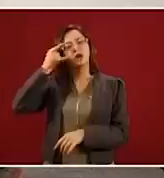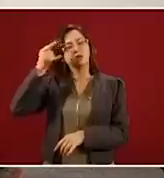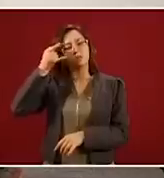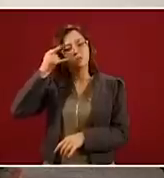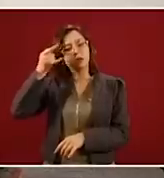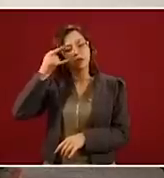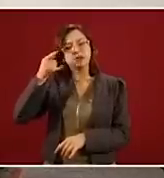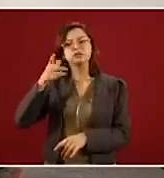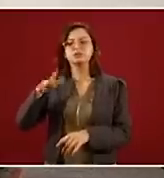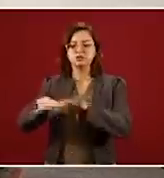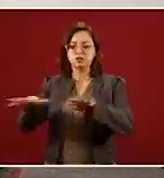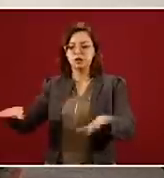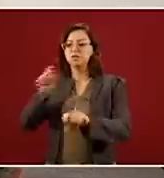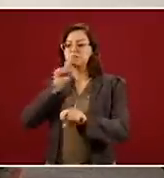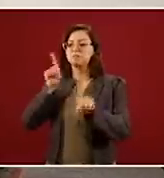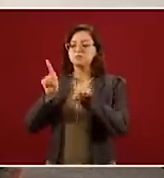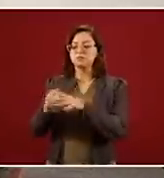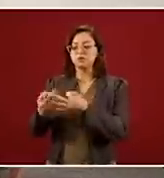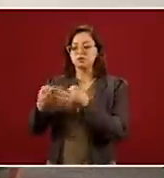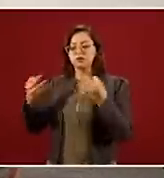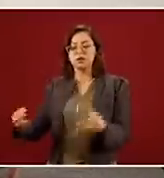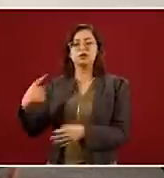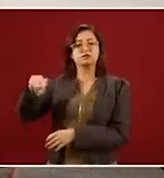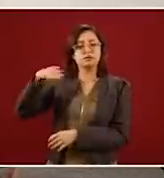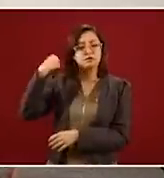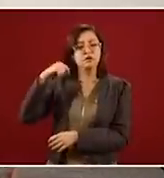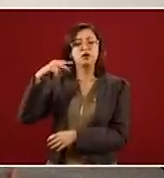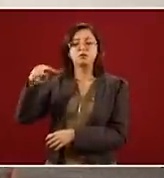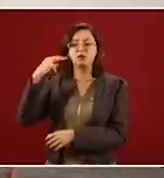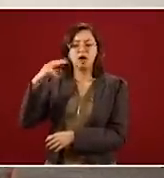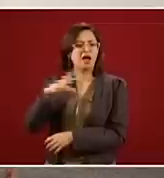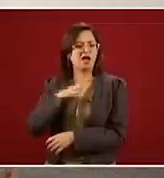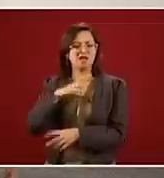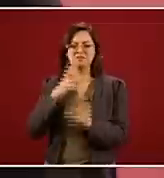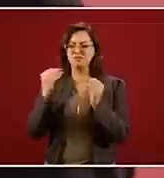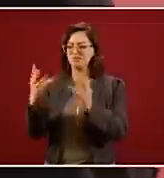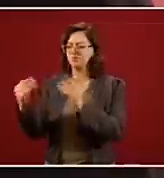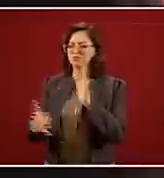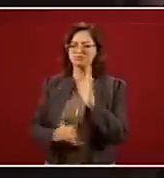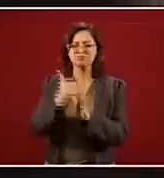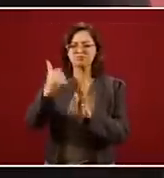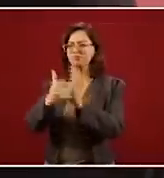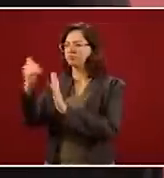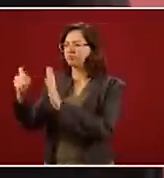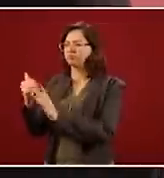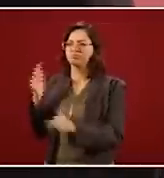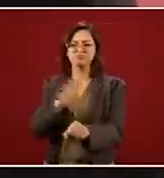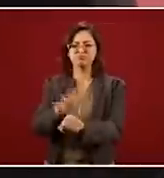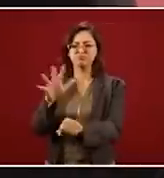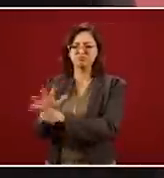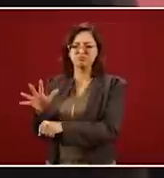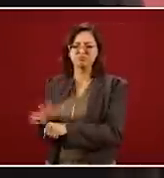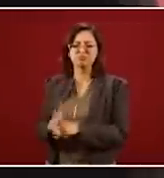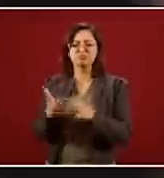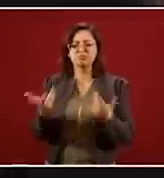y en tierra, Tabasco, Veracruz, tenemos mucha infraestructura en este momento, de manera que si nosotros encontramos un